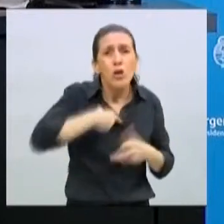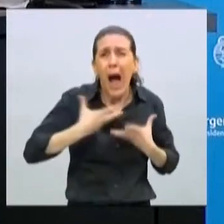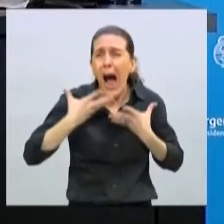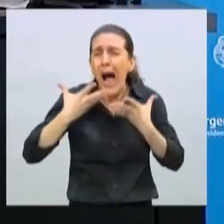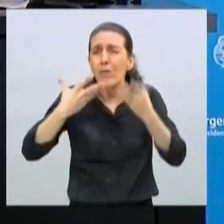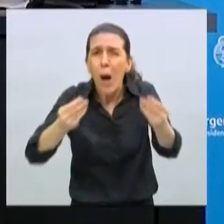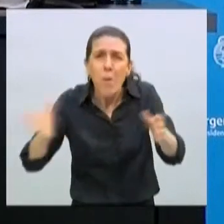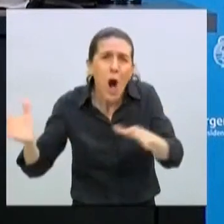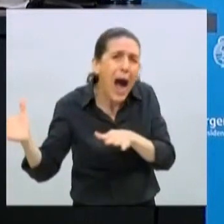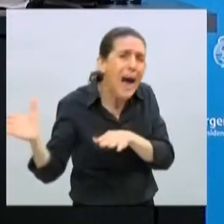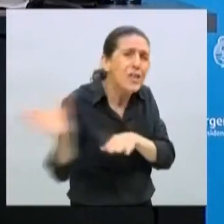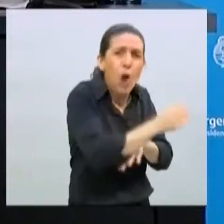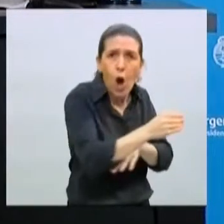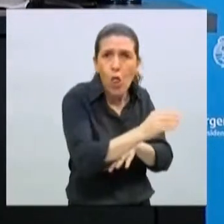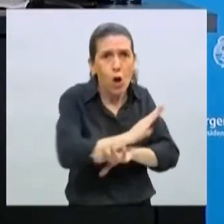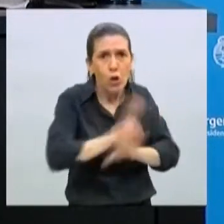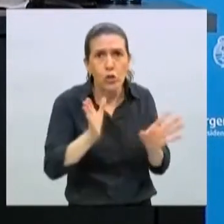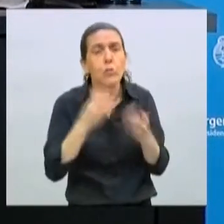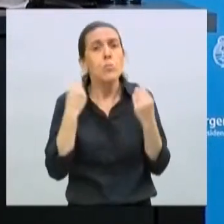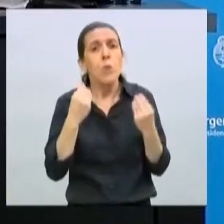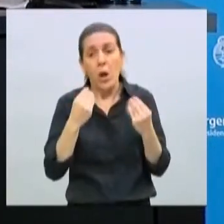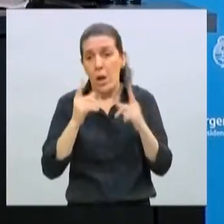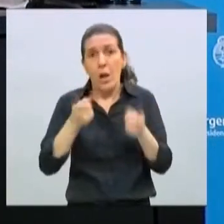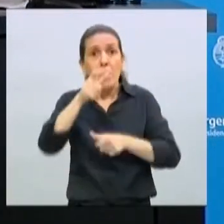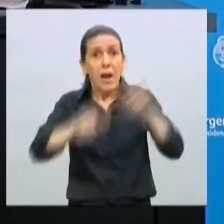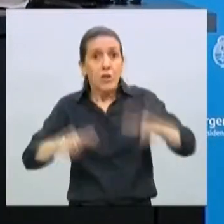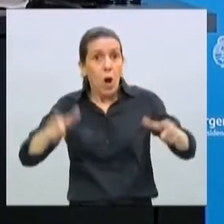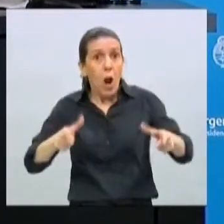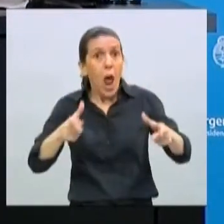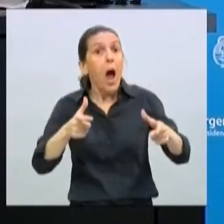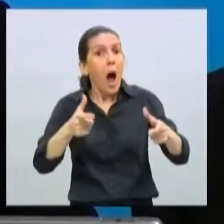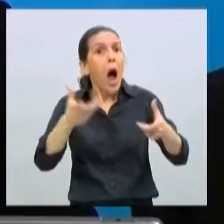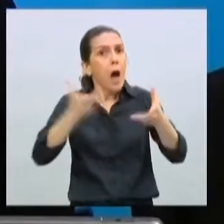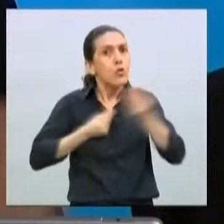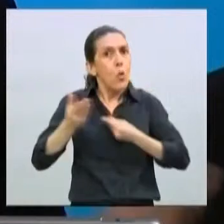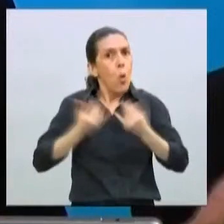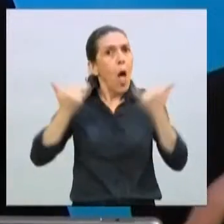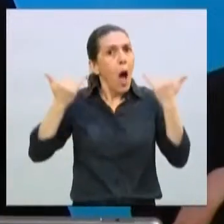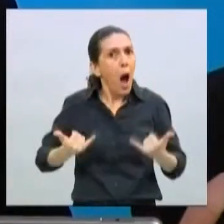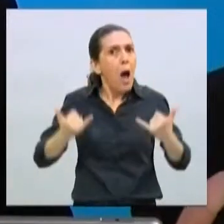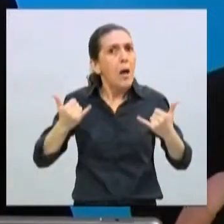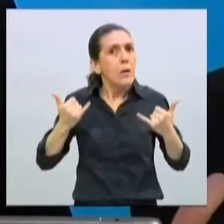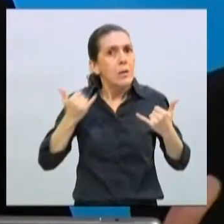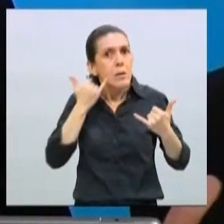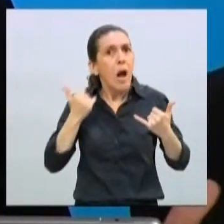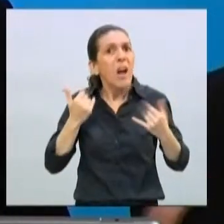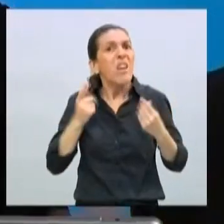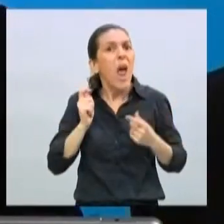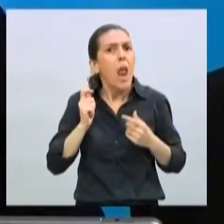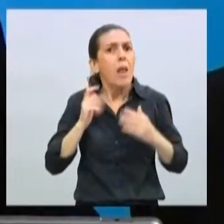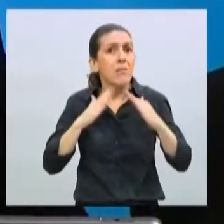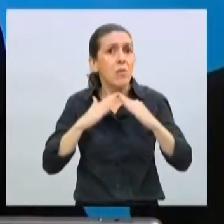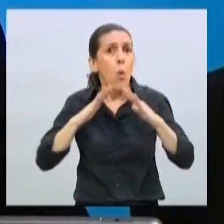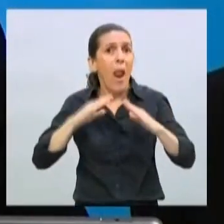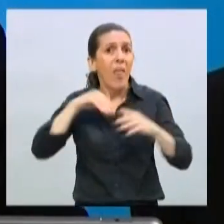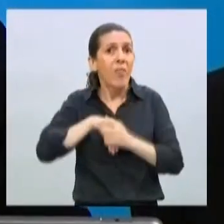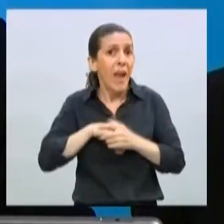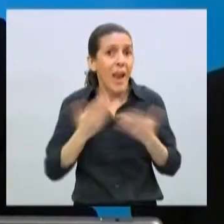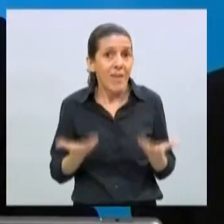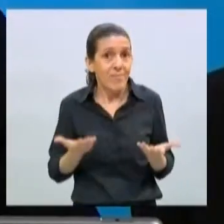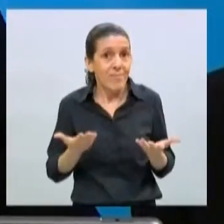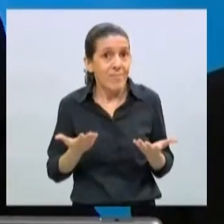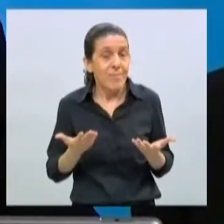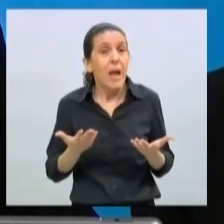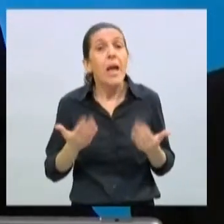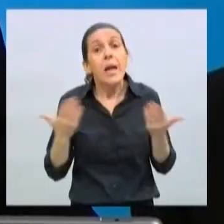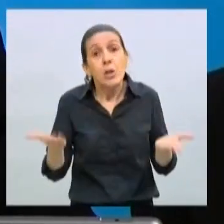todos, porque en verdad los que recibieron la ayuda son los que están en cuarentena. Esto es básicamente.